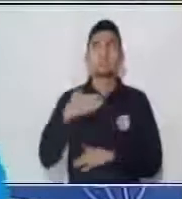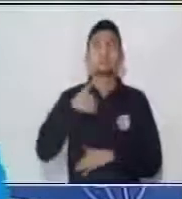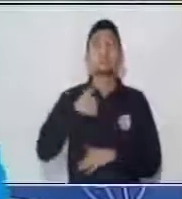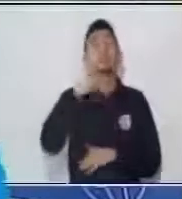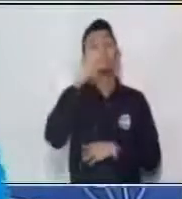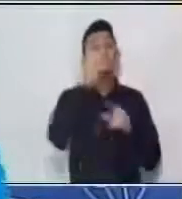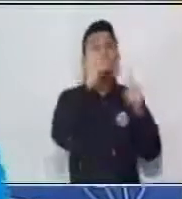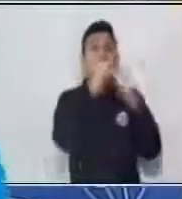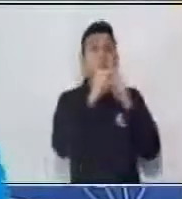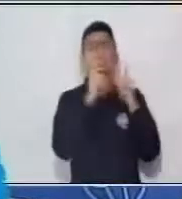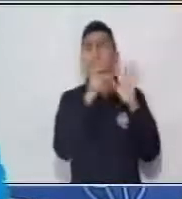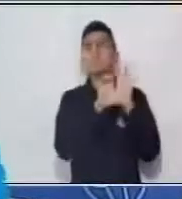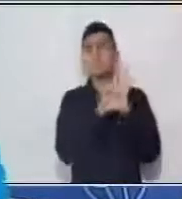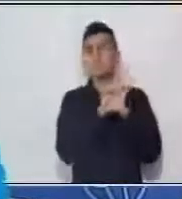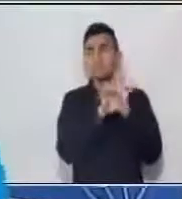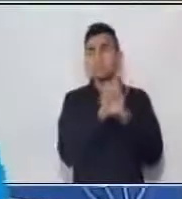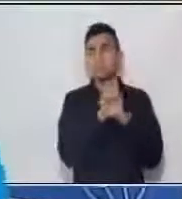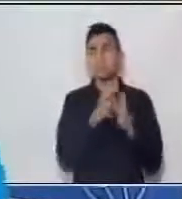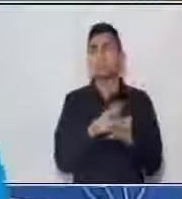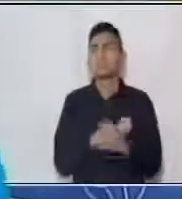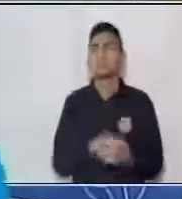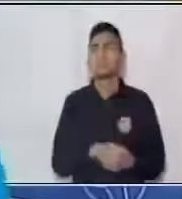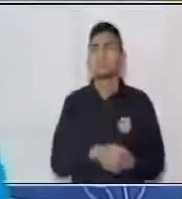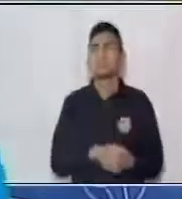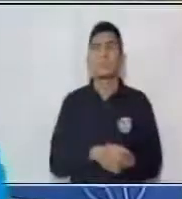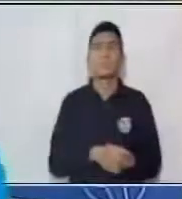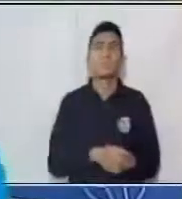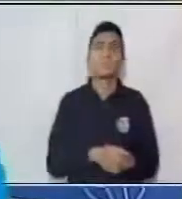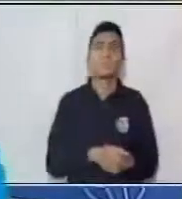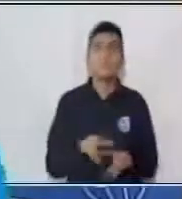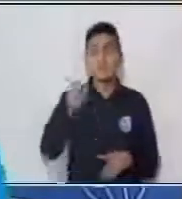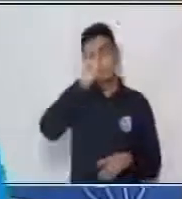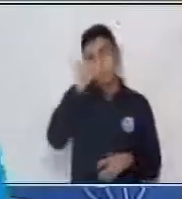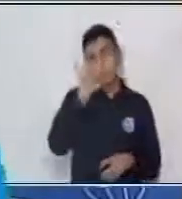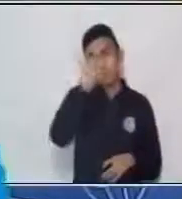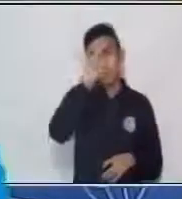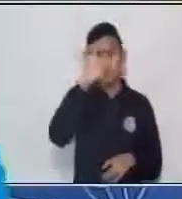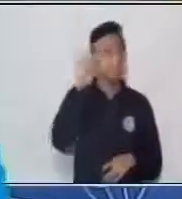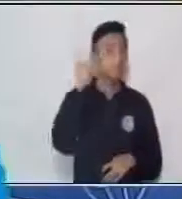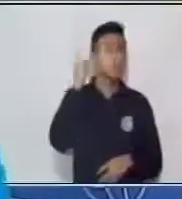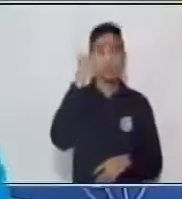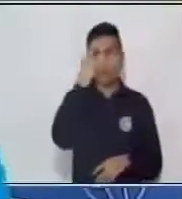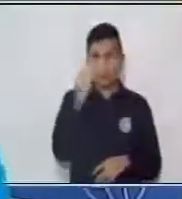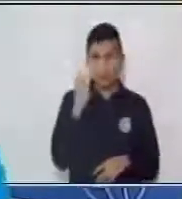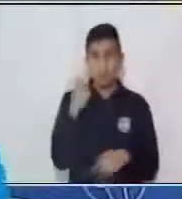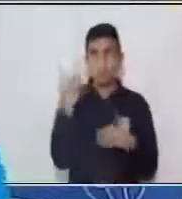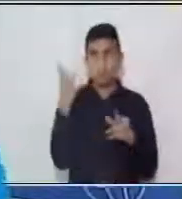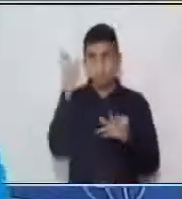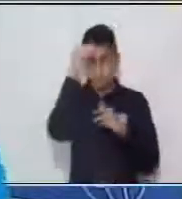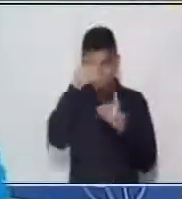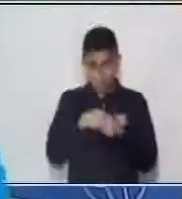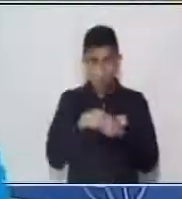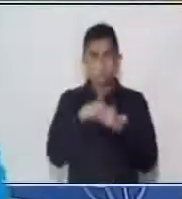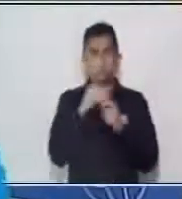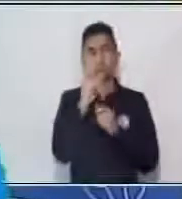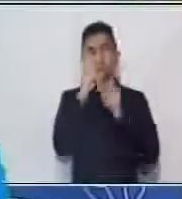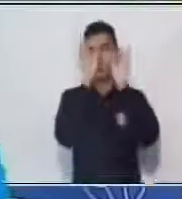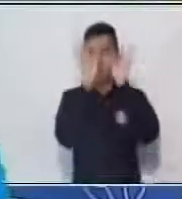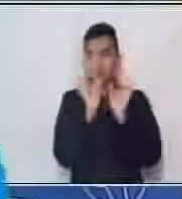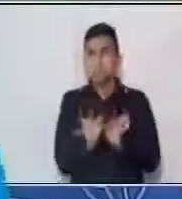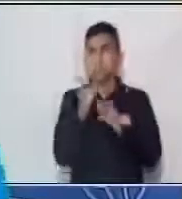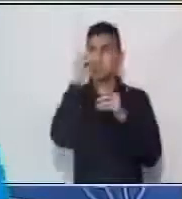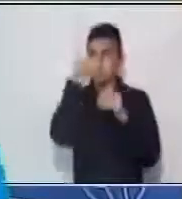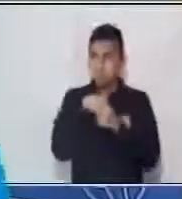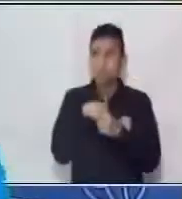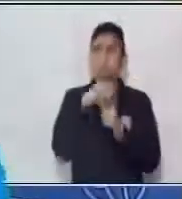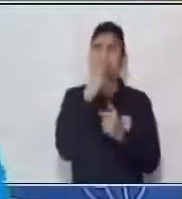palabra, por ejemplo, juegas. Y luego tenemos la otra que dice, están formadas por una forma del